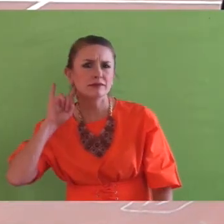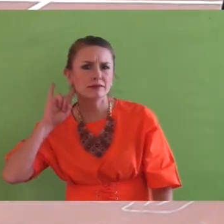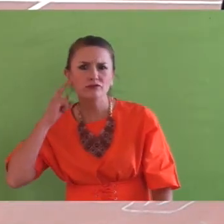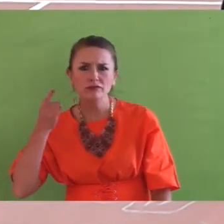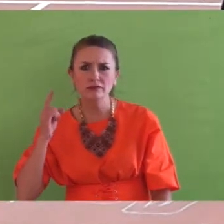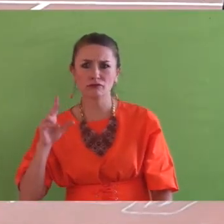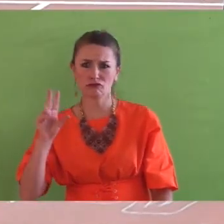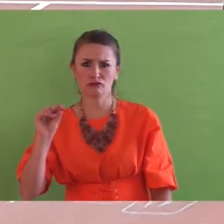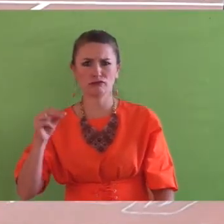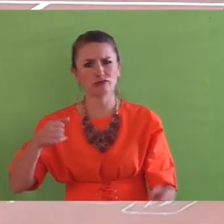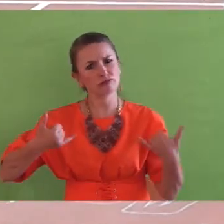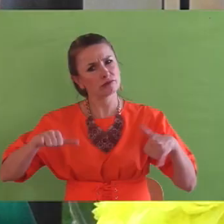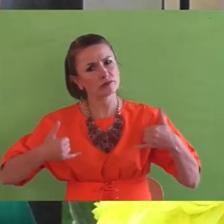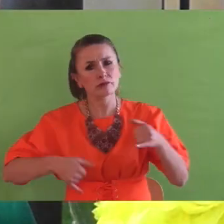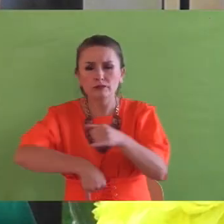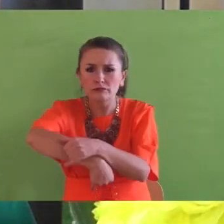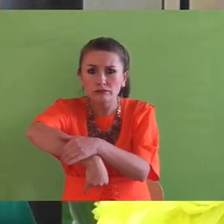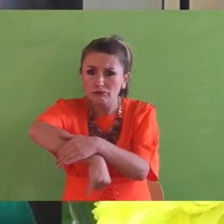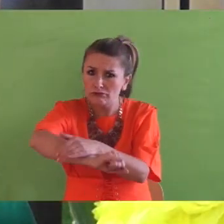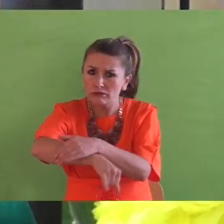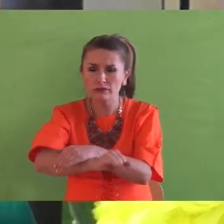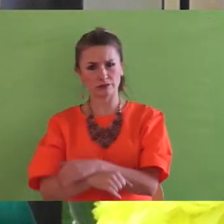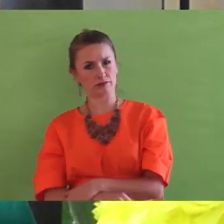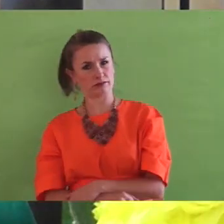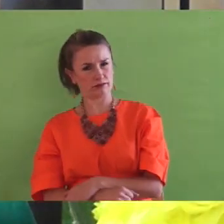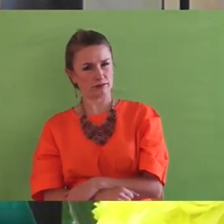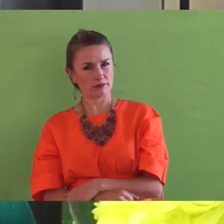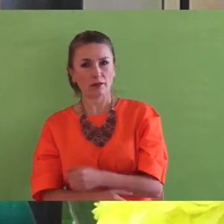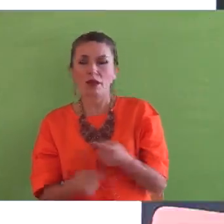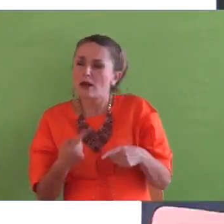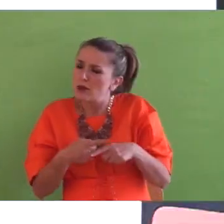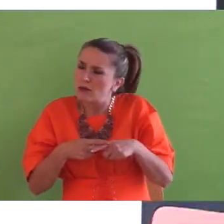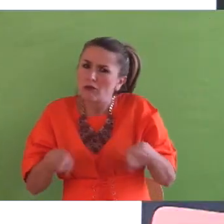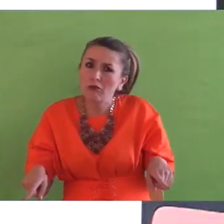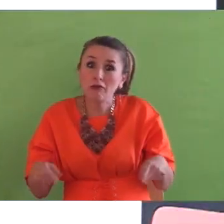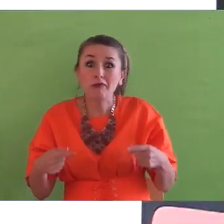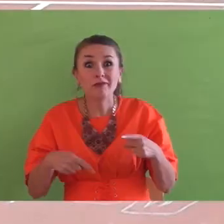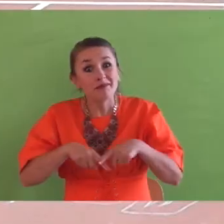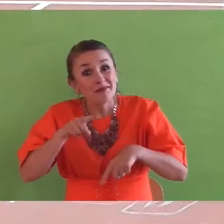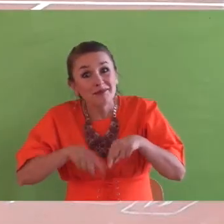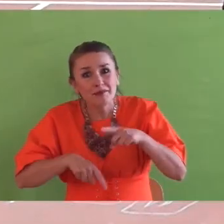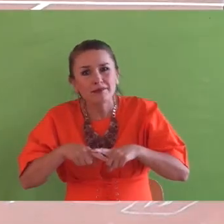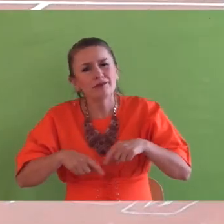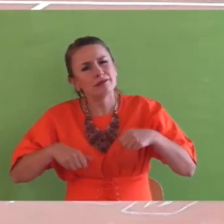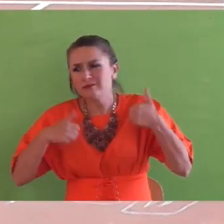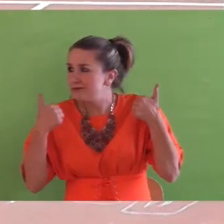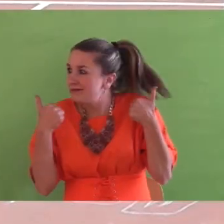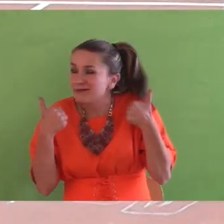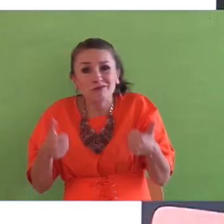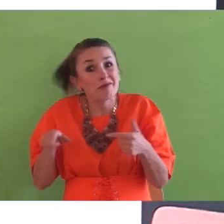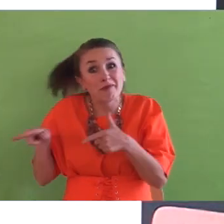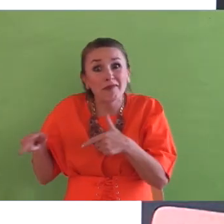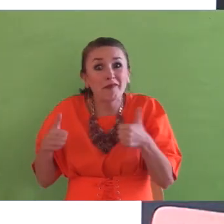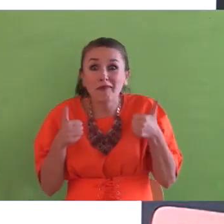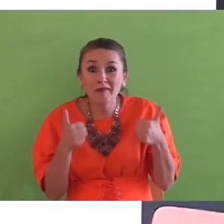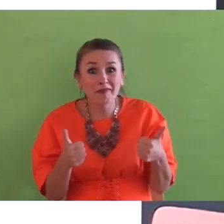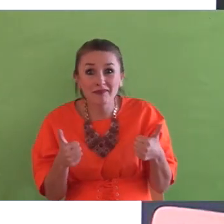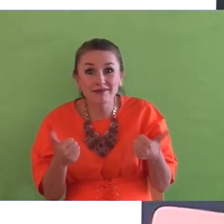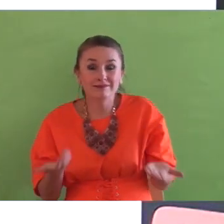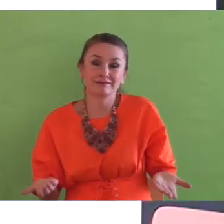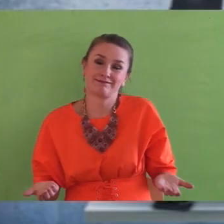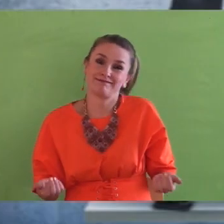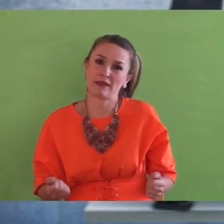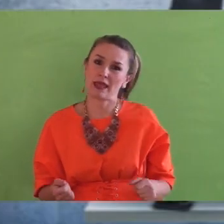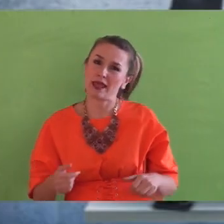Dicen que las niñas no juegan fútbol, pero mi amiga lo hace súper